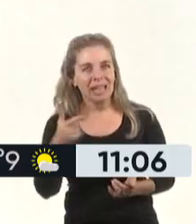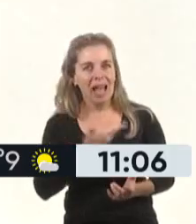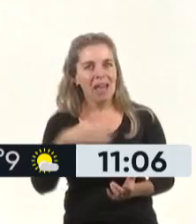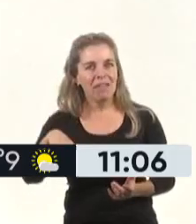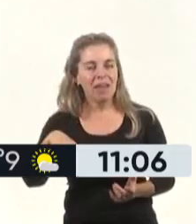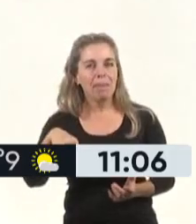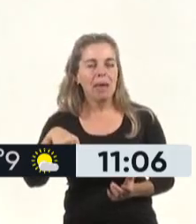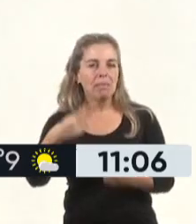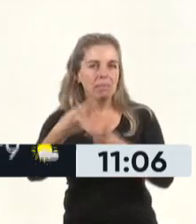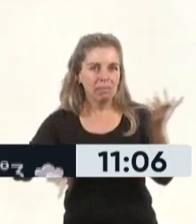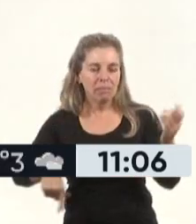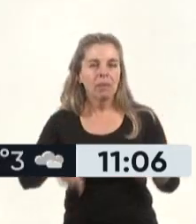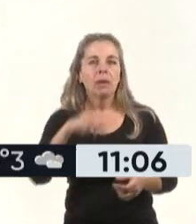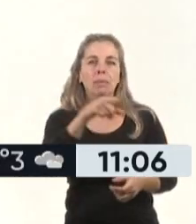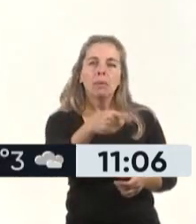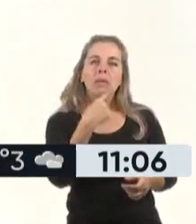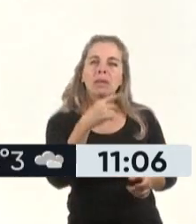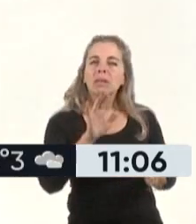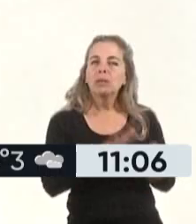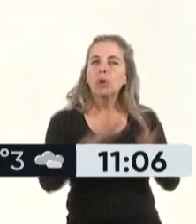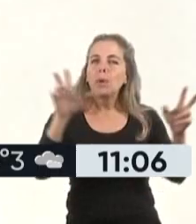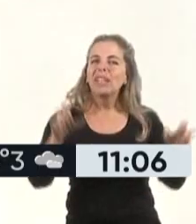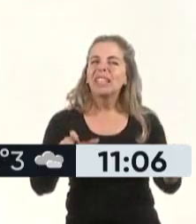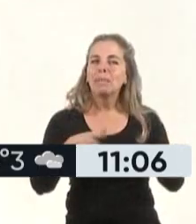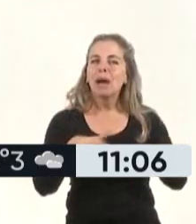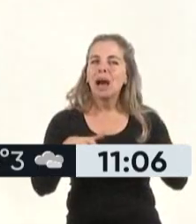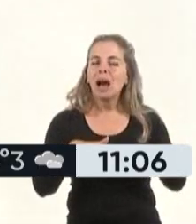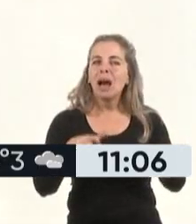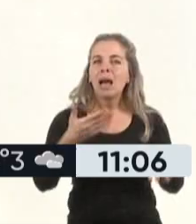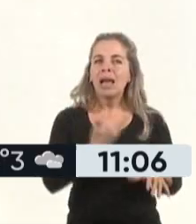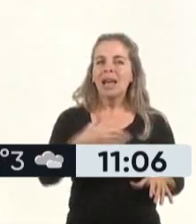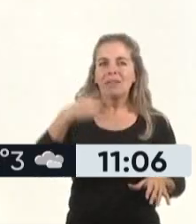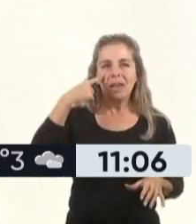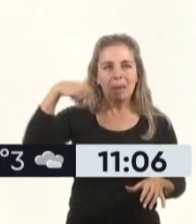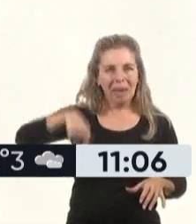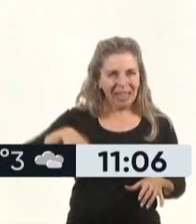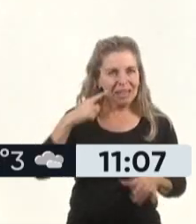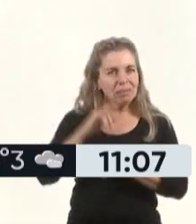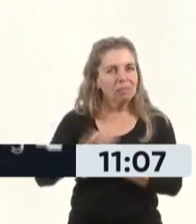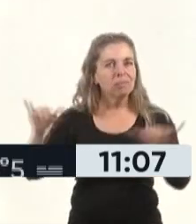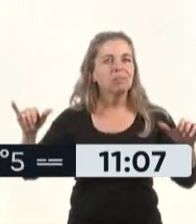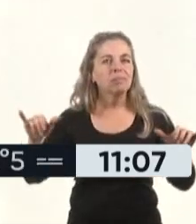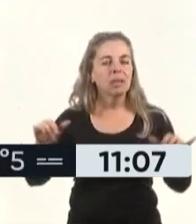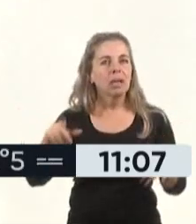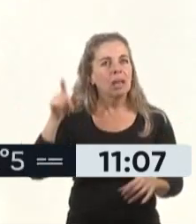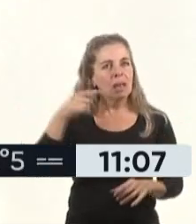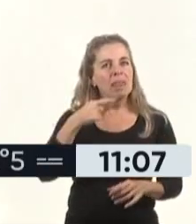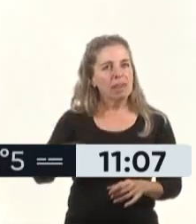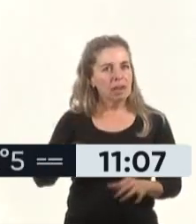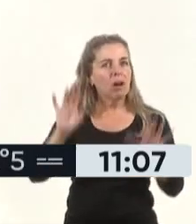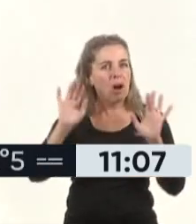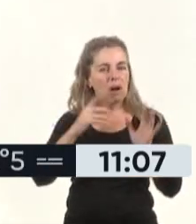Aires. Habías hecho alguna salvedad sobre el tema de lo que había comunicado el FMI y sobre eso te quería consultar, que aseguró que la inflación iba a